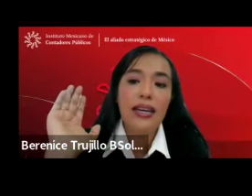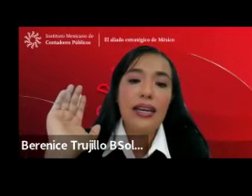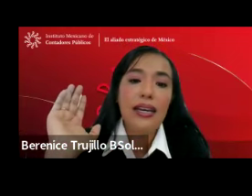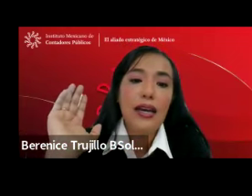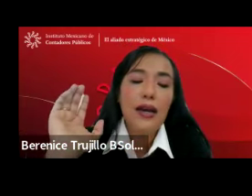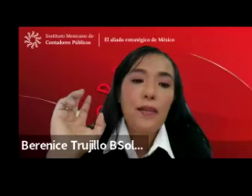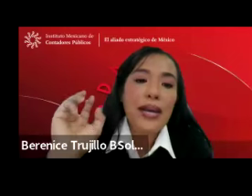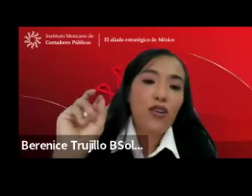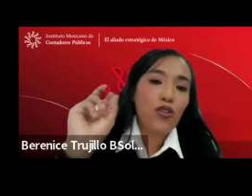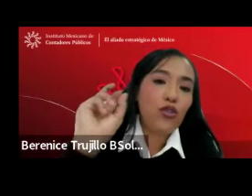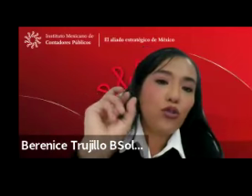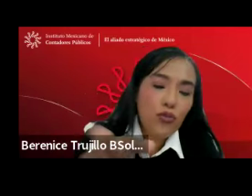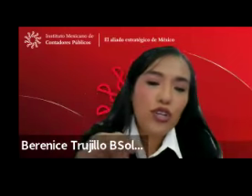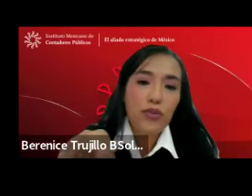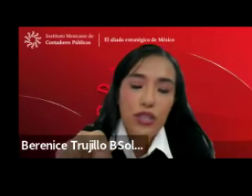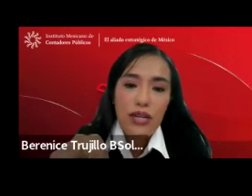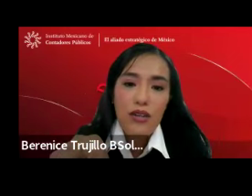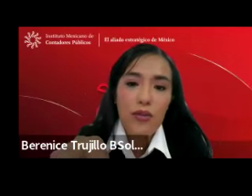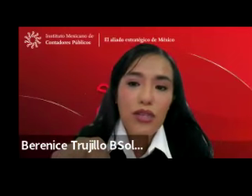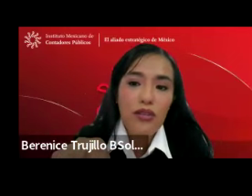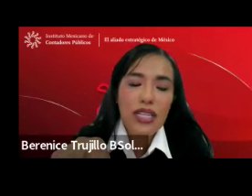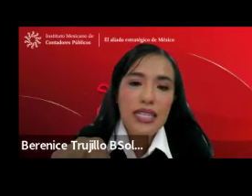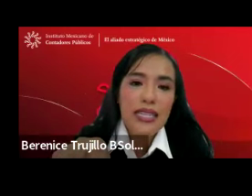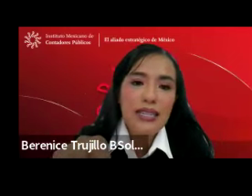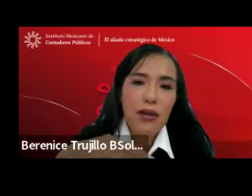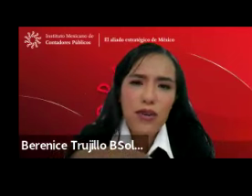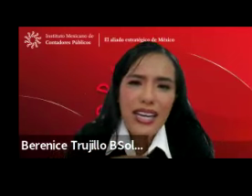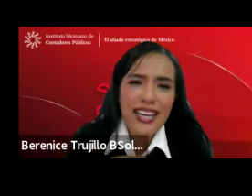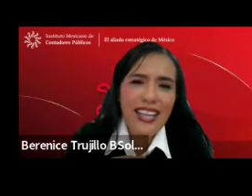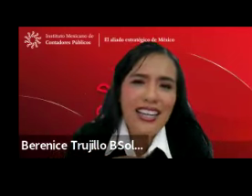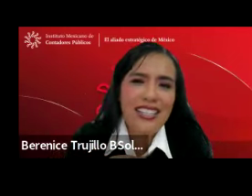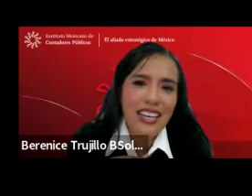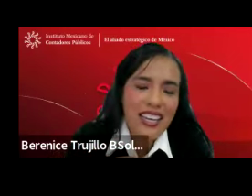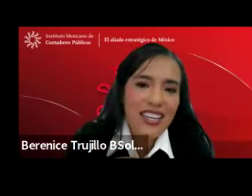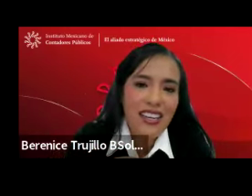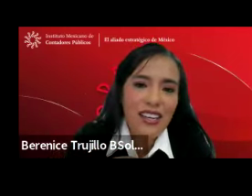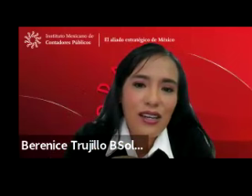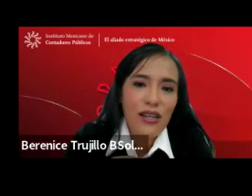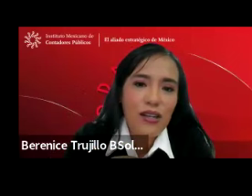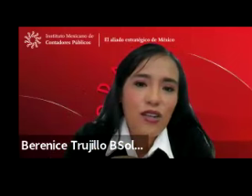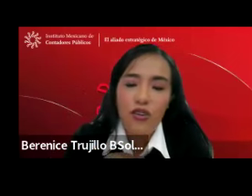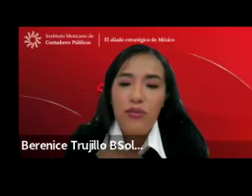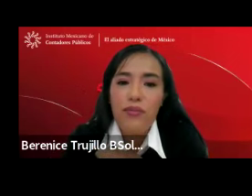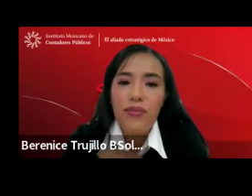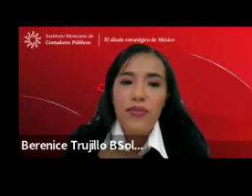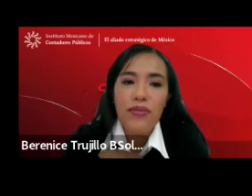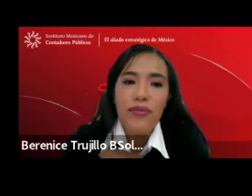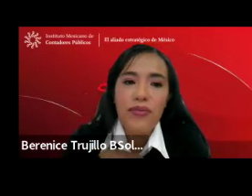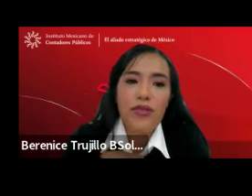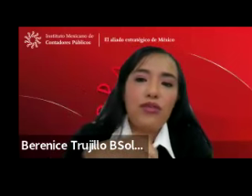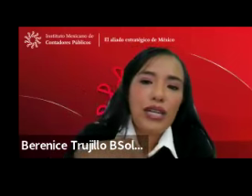etcétera. Pero tú como responsable de cumplimiento tienes que decir, ¿me voy a quedar hasta ahí?